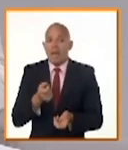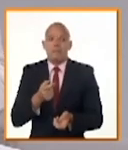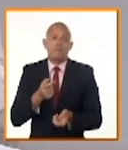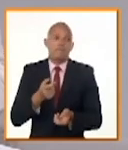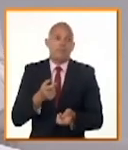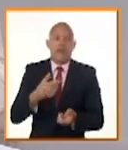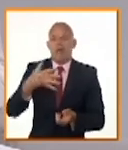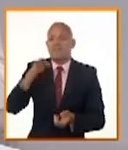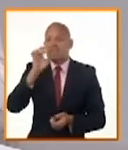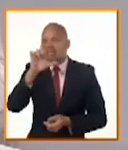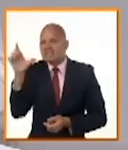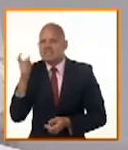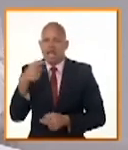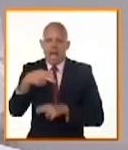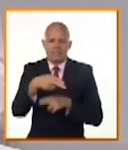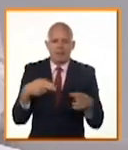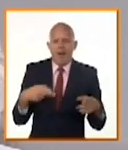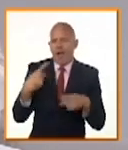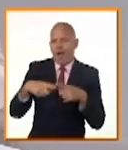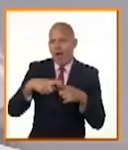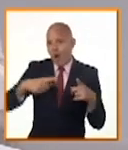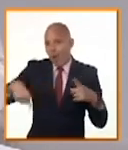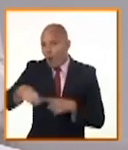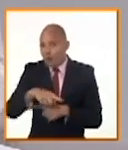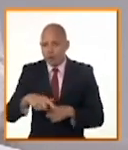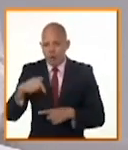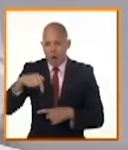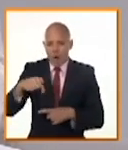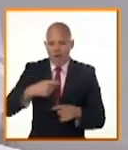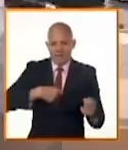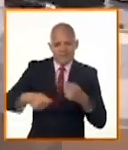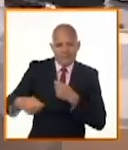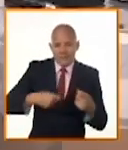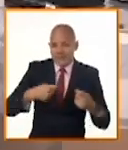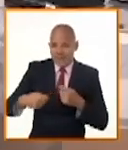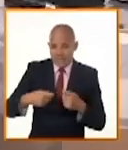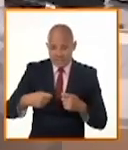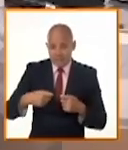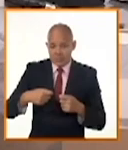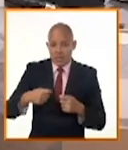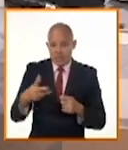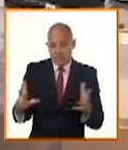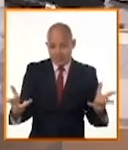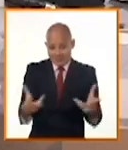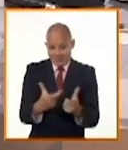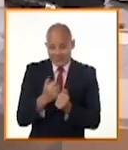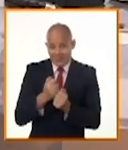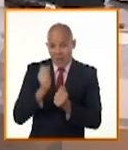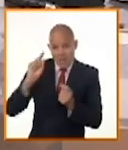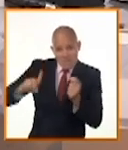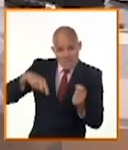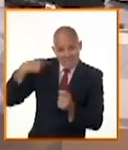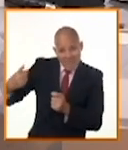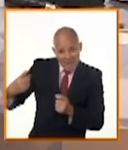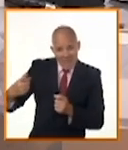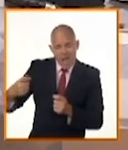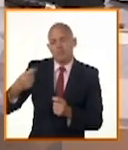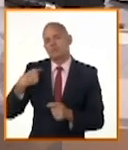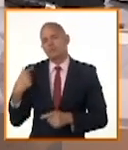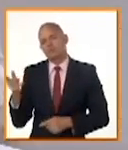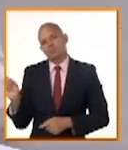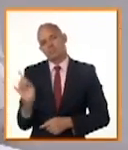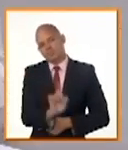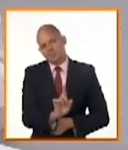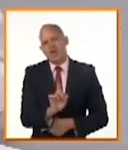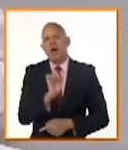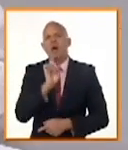banco eso también va a favor de la seguridad que ahorita también Hablamos o sea Exacto hoy sabemos que no en todos los establecimientos existe la seguridad para mantener